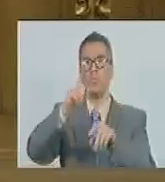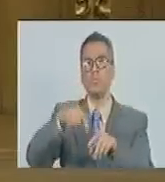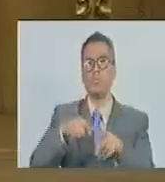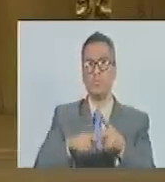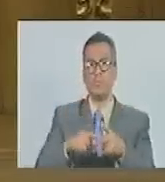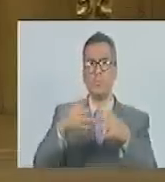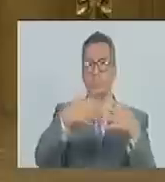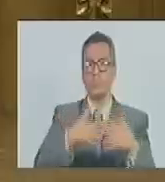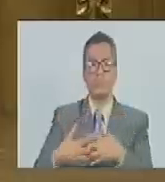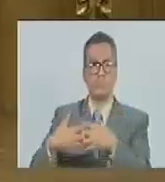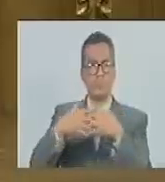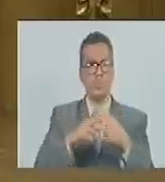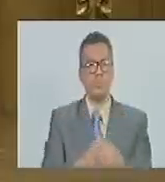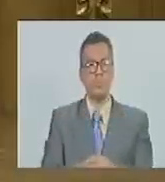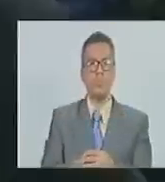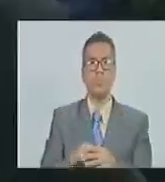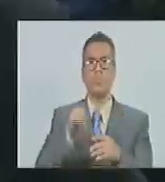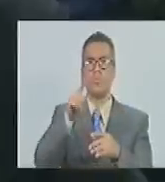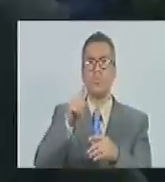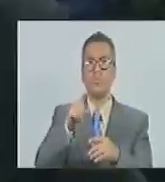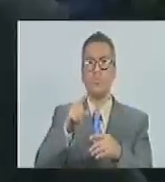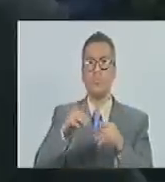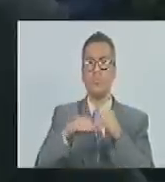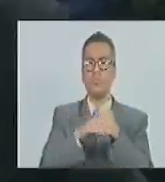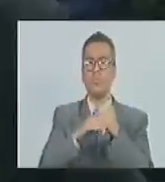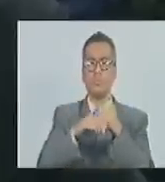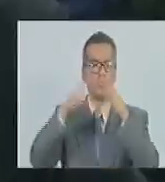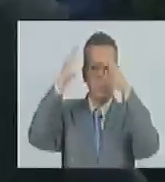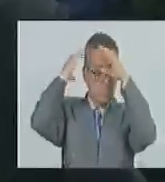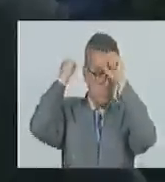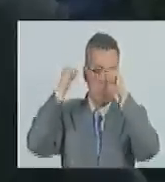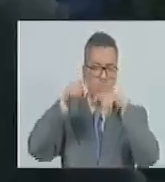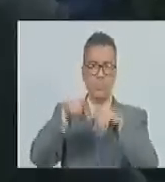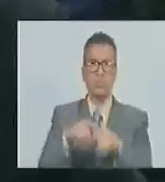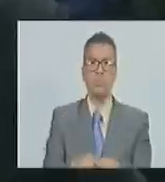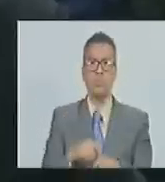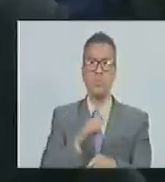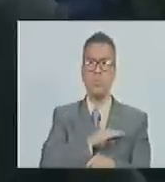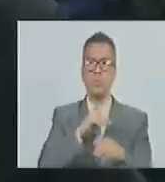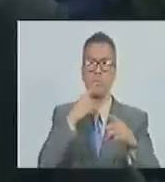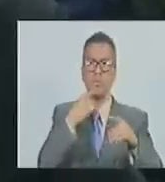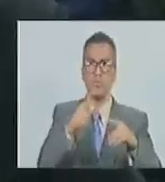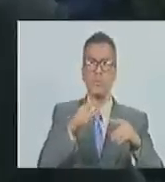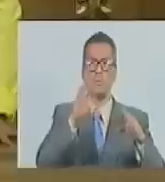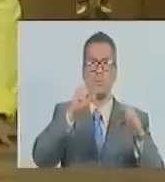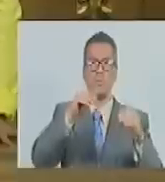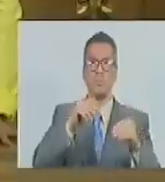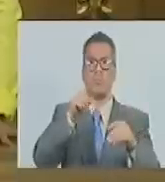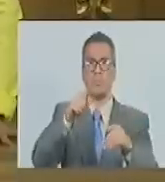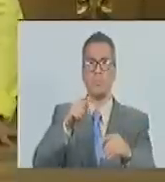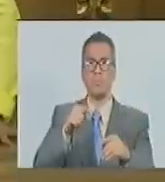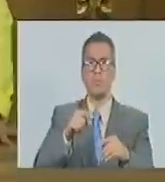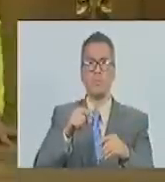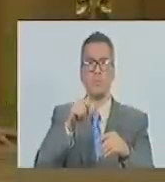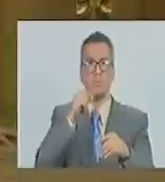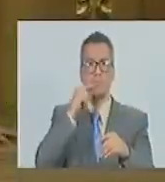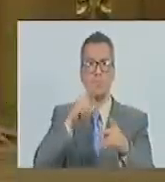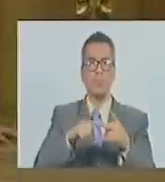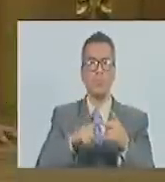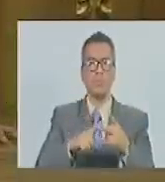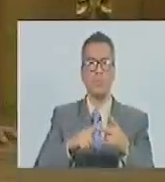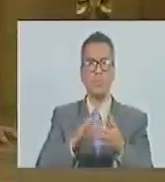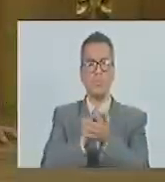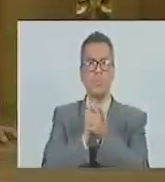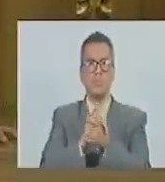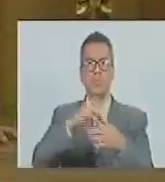Estados Unidos. Dejen orfandad a los diplomáticos. Yo hablo también como ciudadana, como